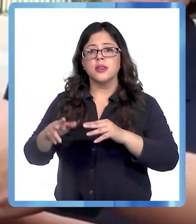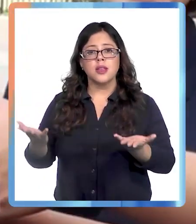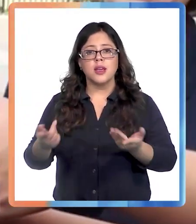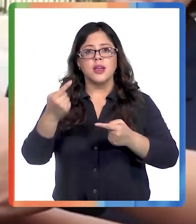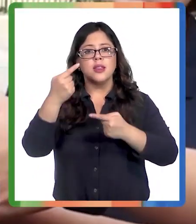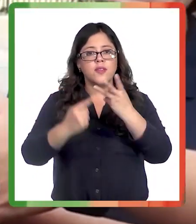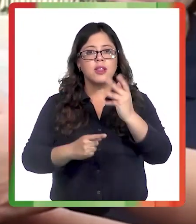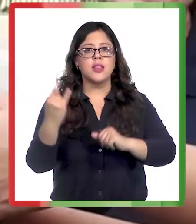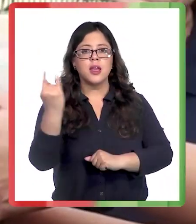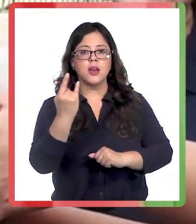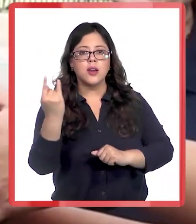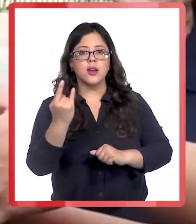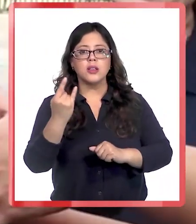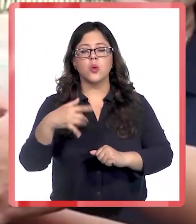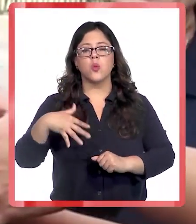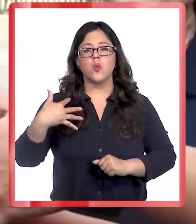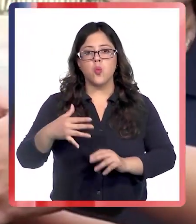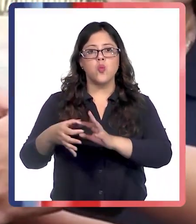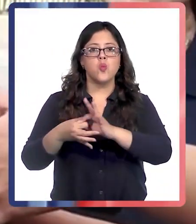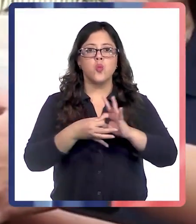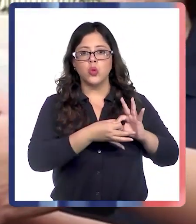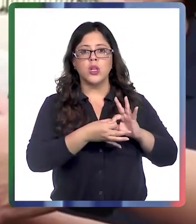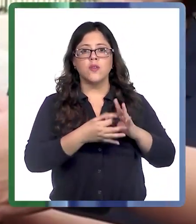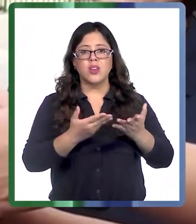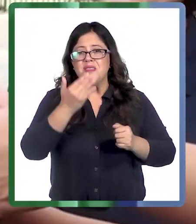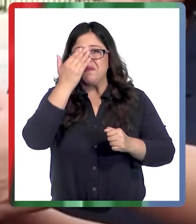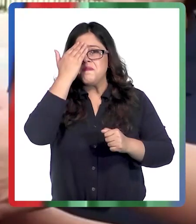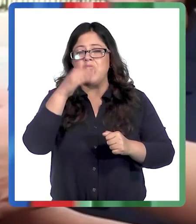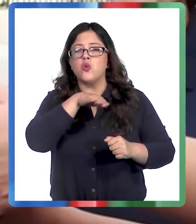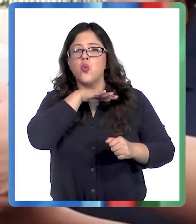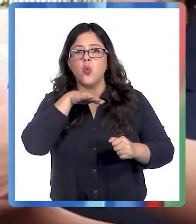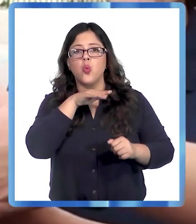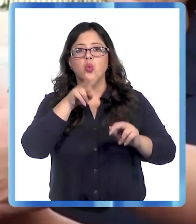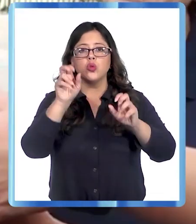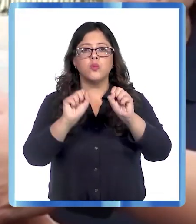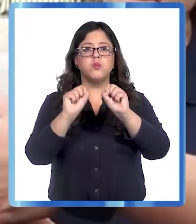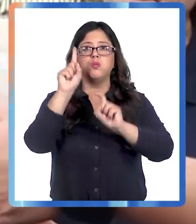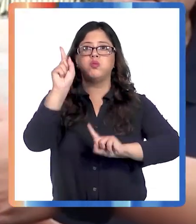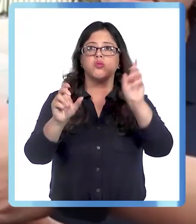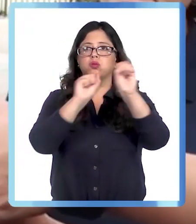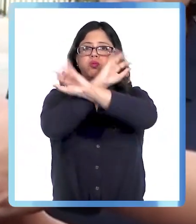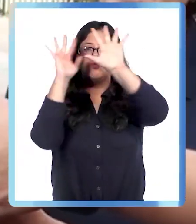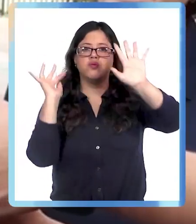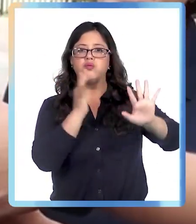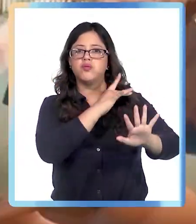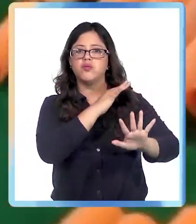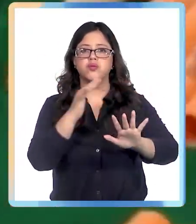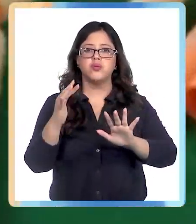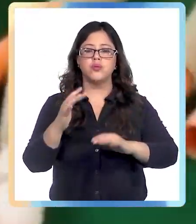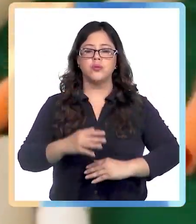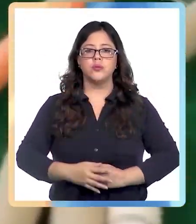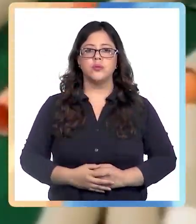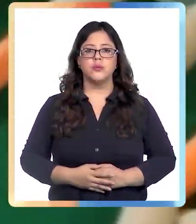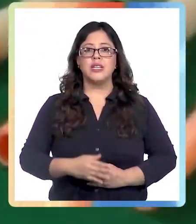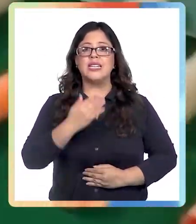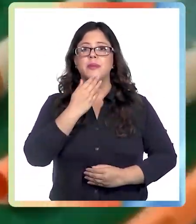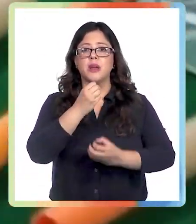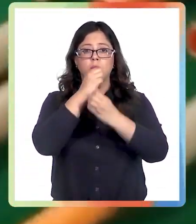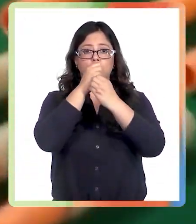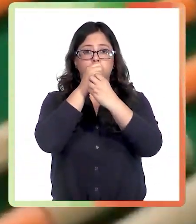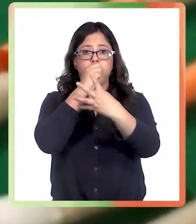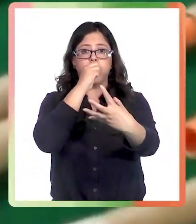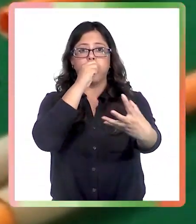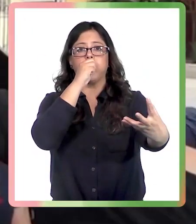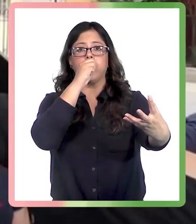varias emergencias de proporciones por la manipulación o mala manipulación de los fuegos artificiales y de los globos de los deseos. El